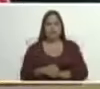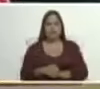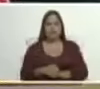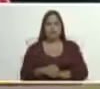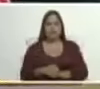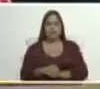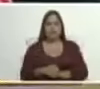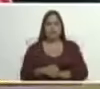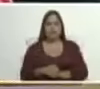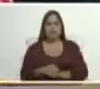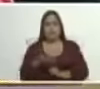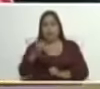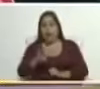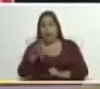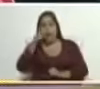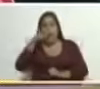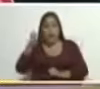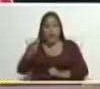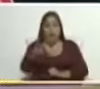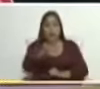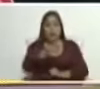pueblos,